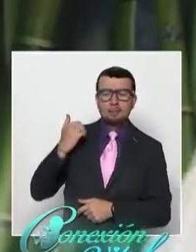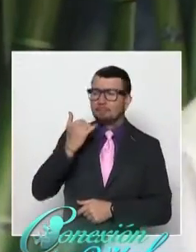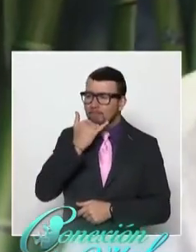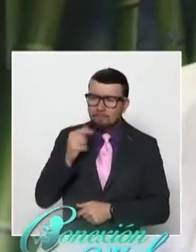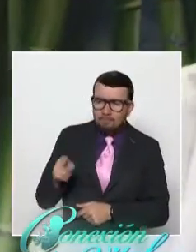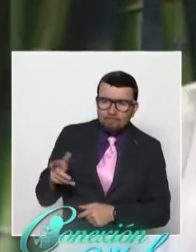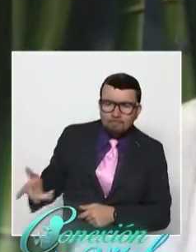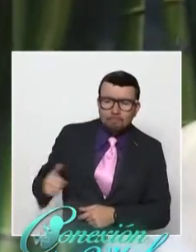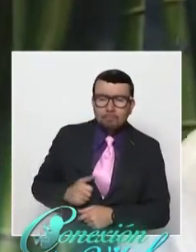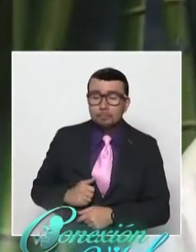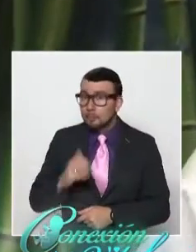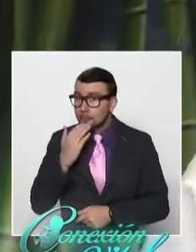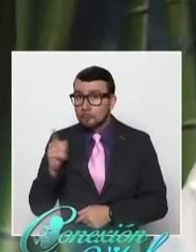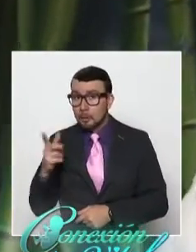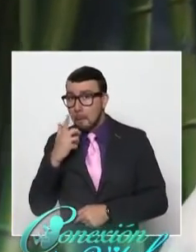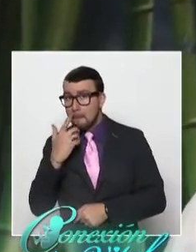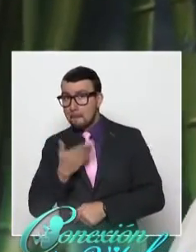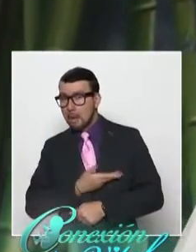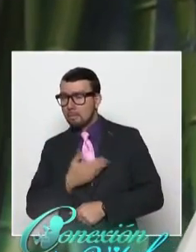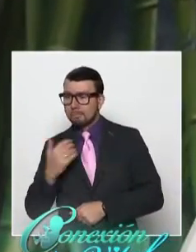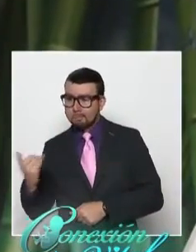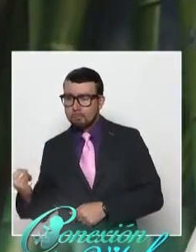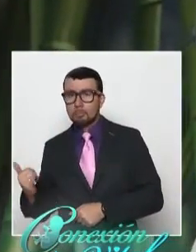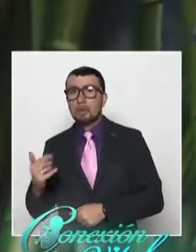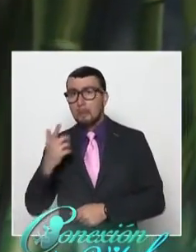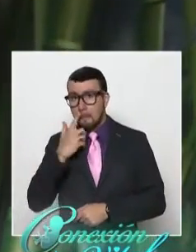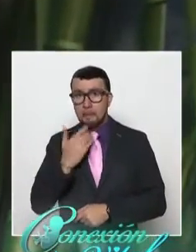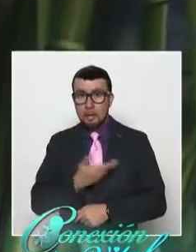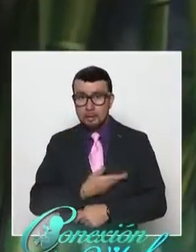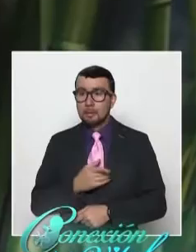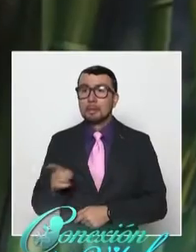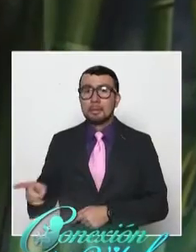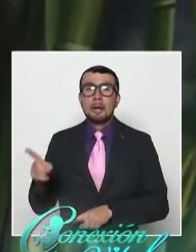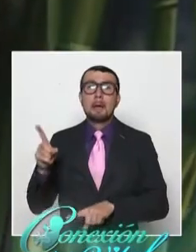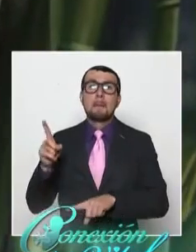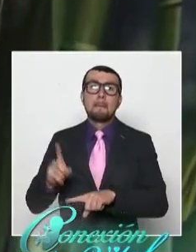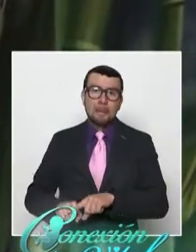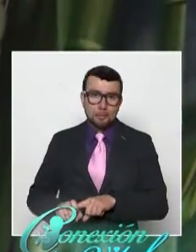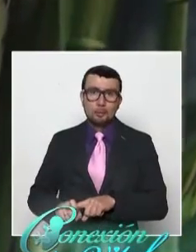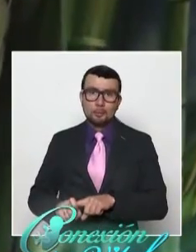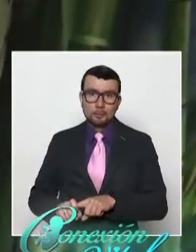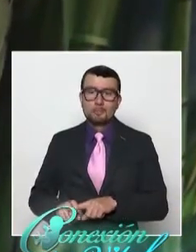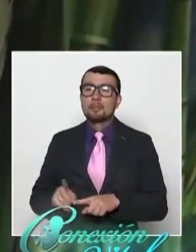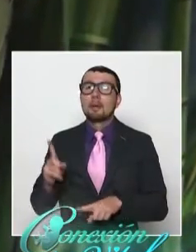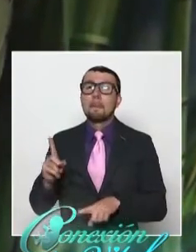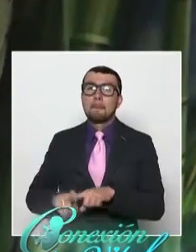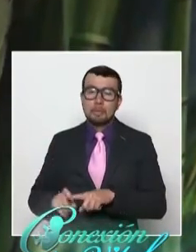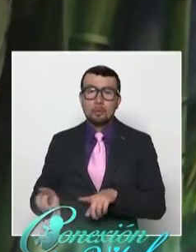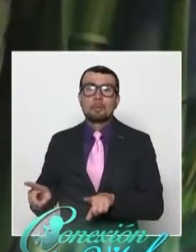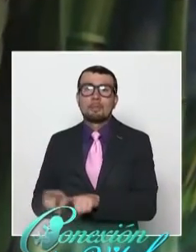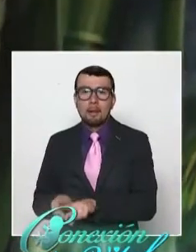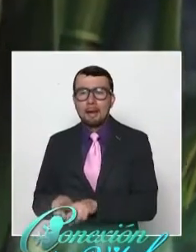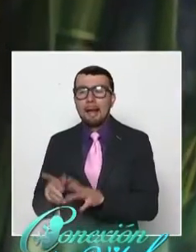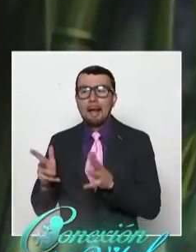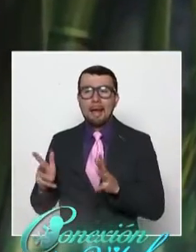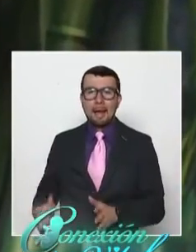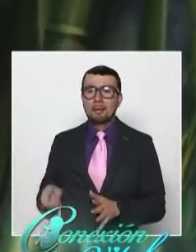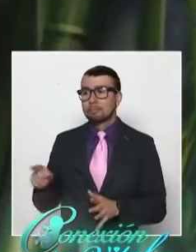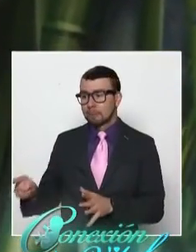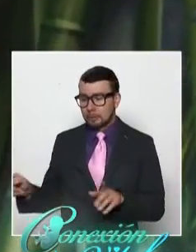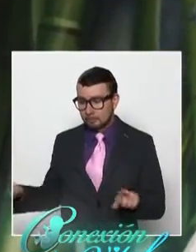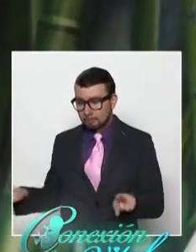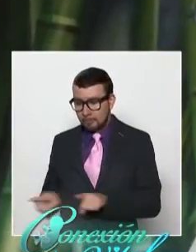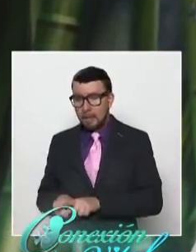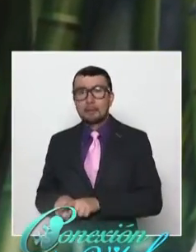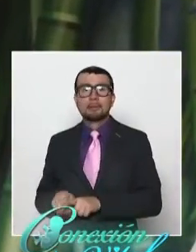de vista de los padres son primos hermanos, o sea que estamos empezando a hablar ya de una entidad de tipo